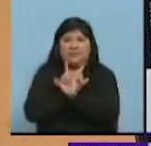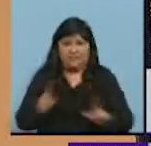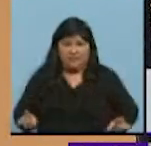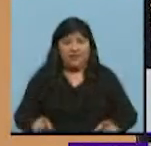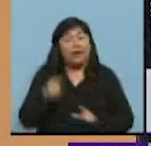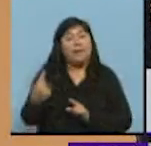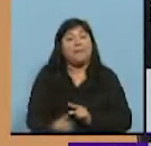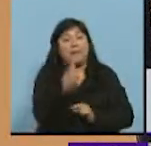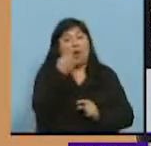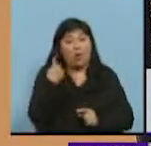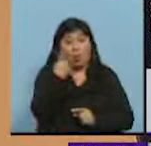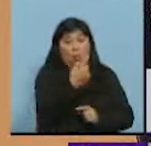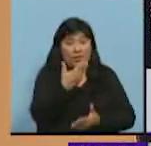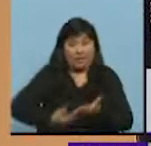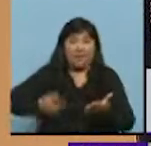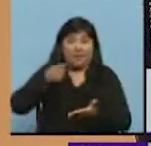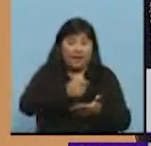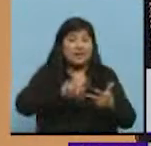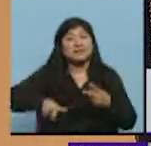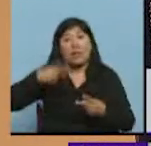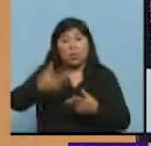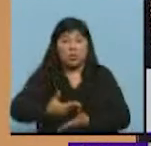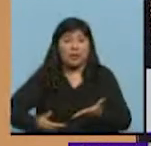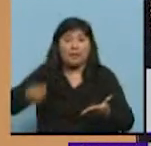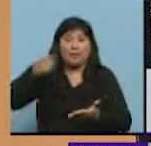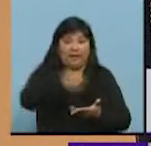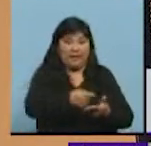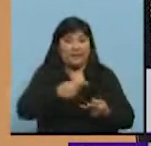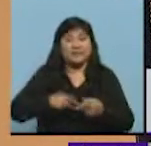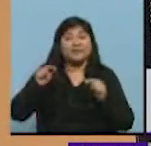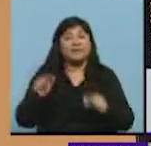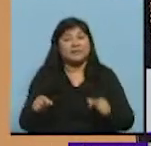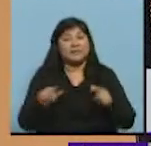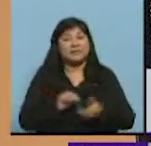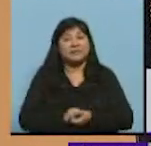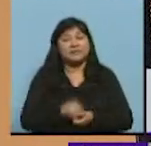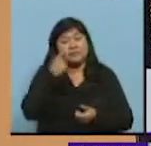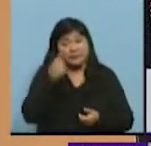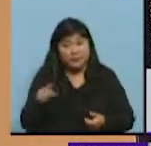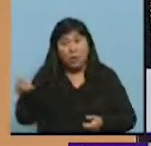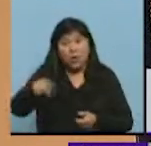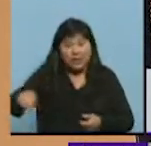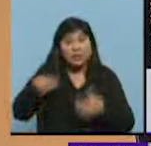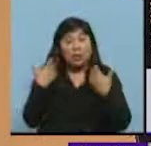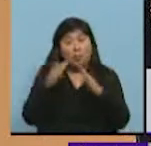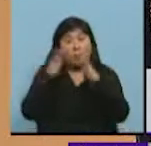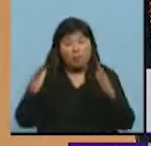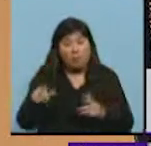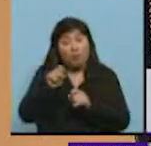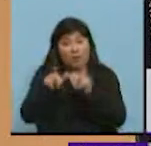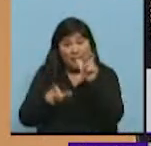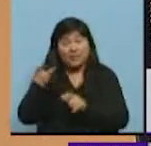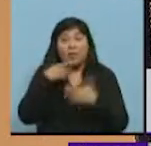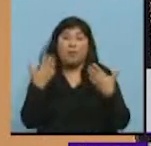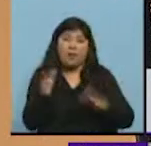eso es una decisión que toma el usuario y ese es el servicio que le damos que pueda medir cuánto consume en el bimestre y cuánto como se puede